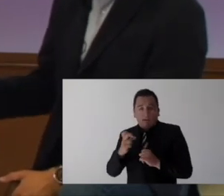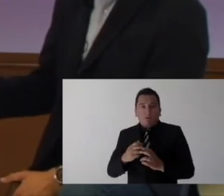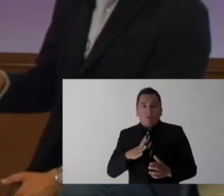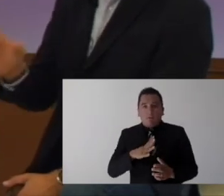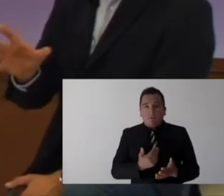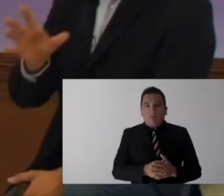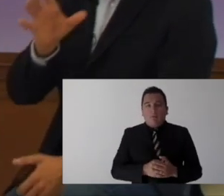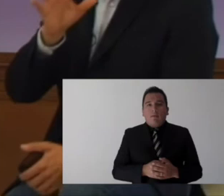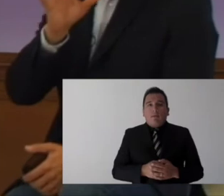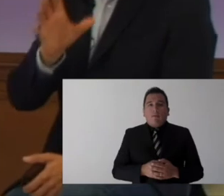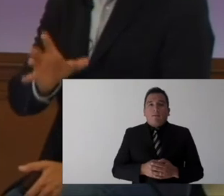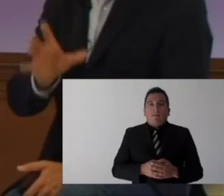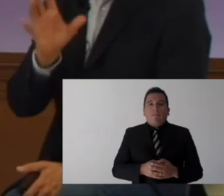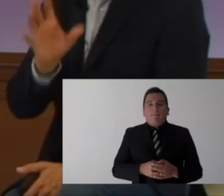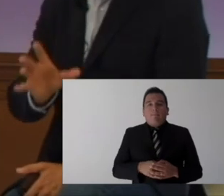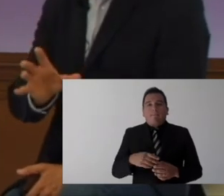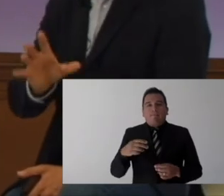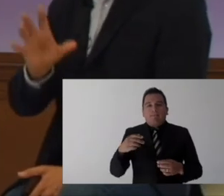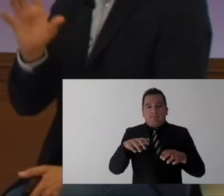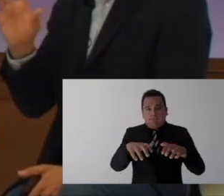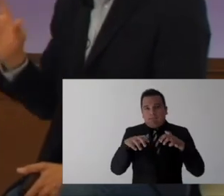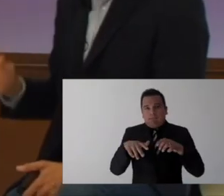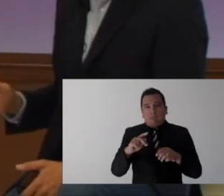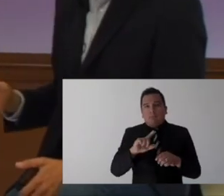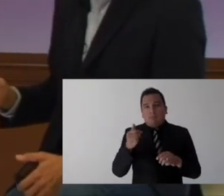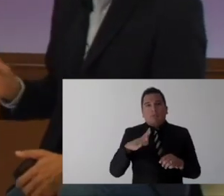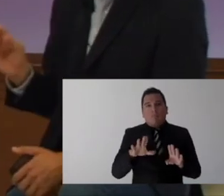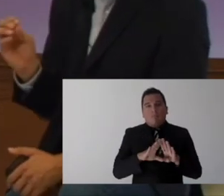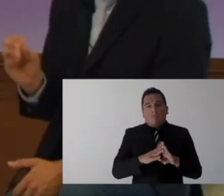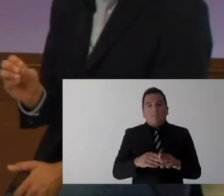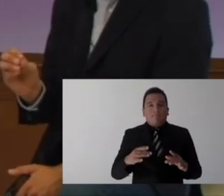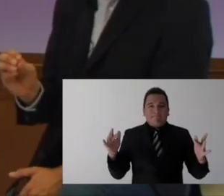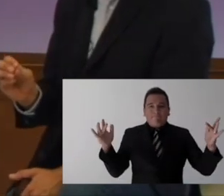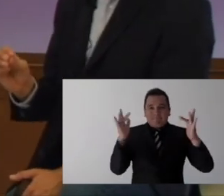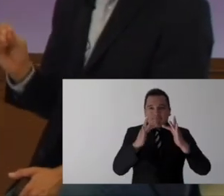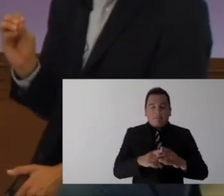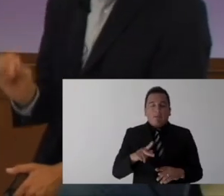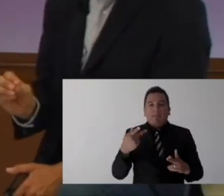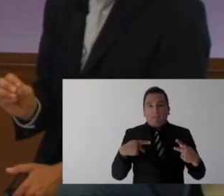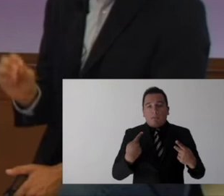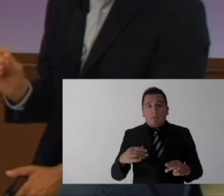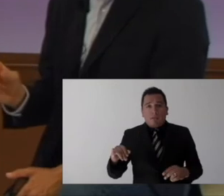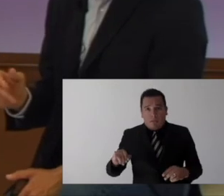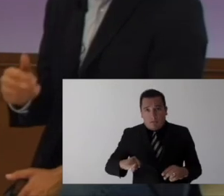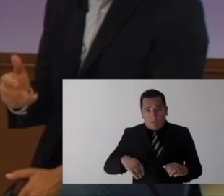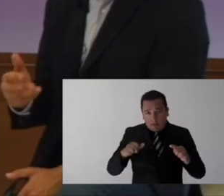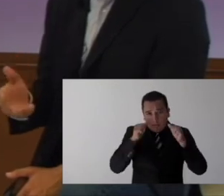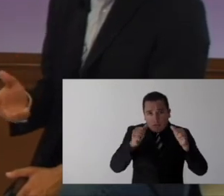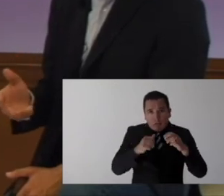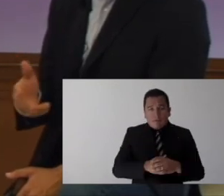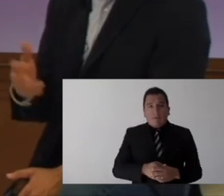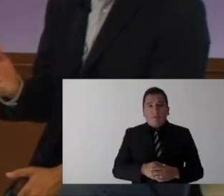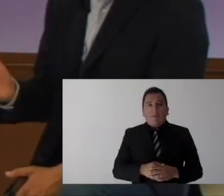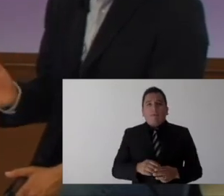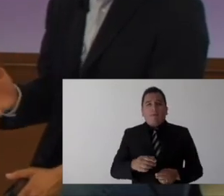a distancia, pero para todas las personas interesadas y a los que resulten seleccionados, quiero comentarles que el instituto brindará